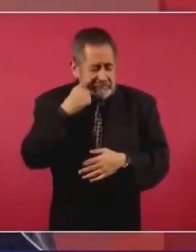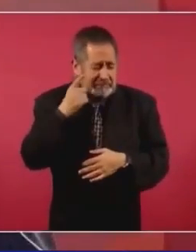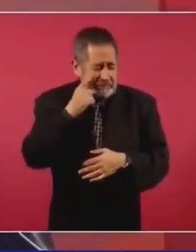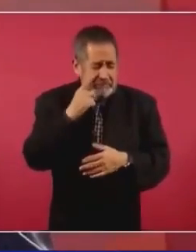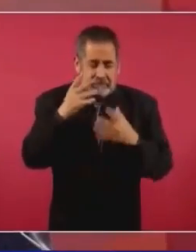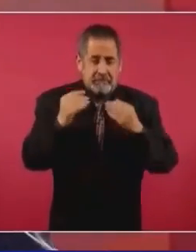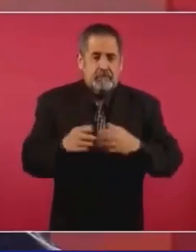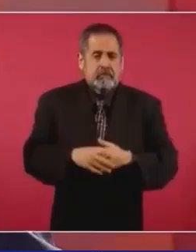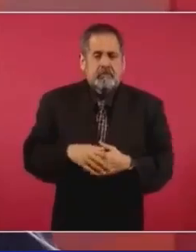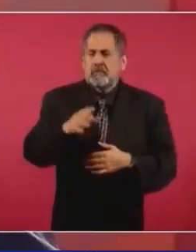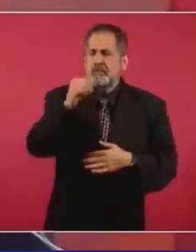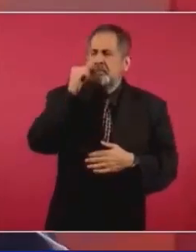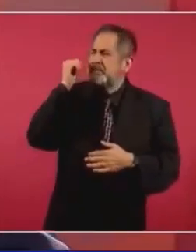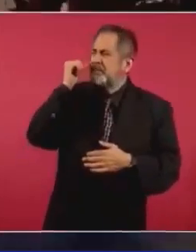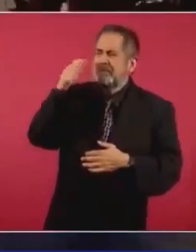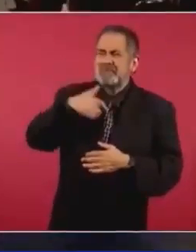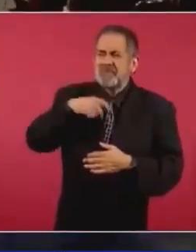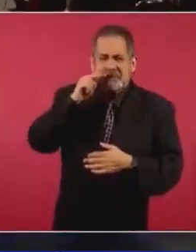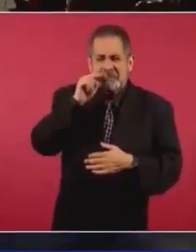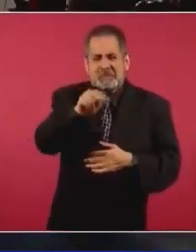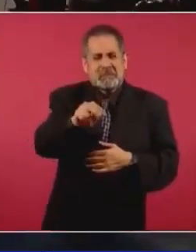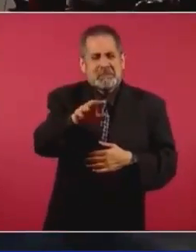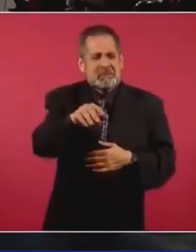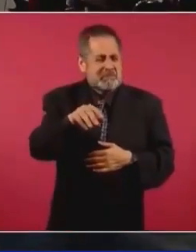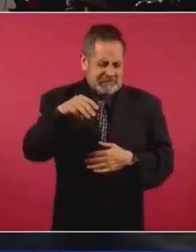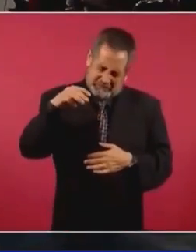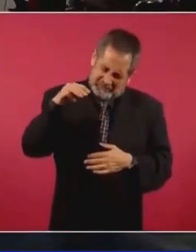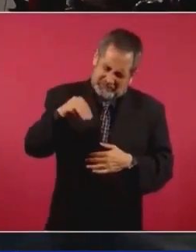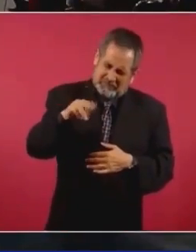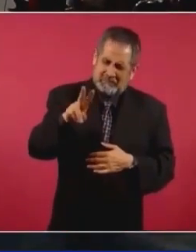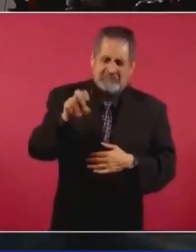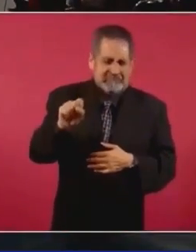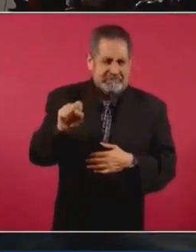Ahí estaba yo viendo uno de MBS.